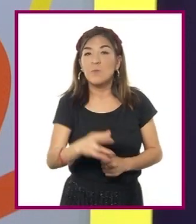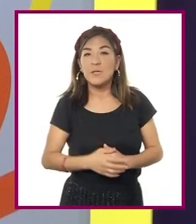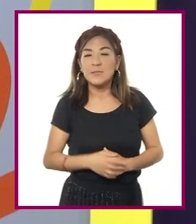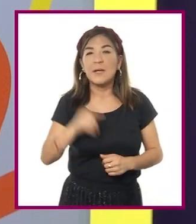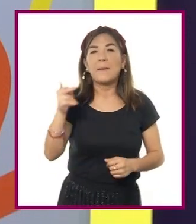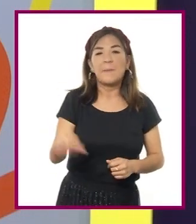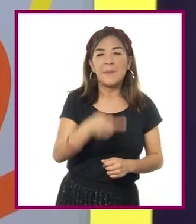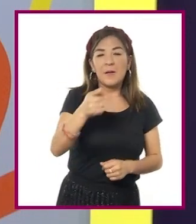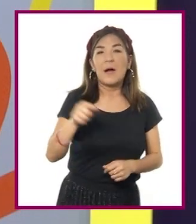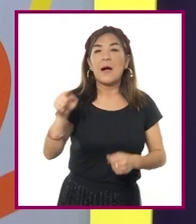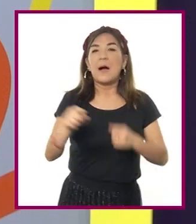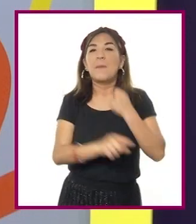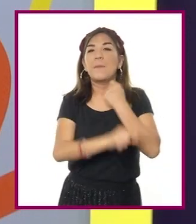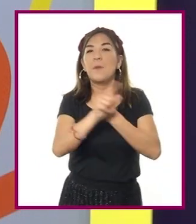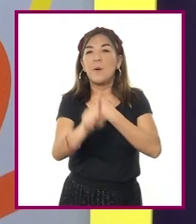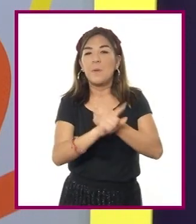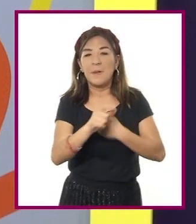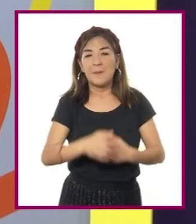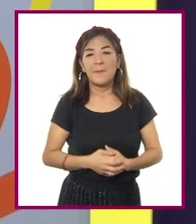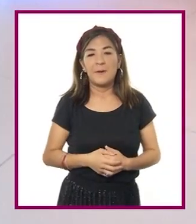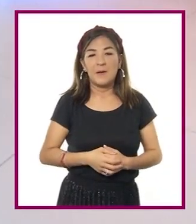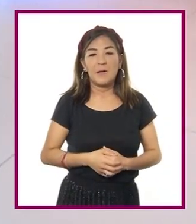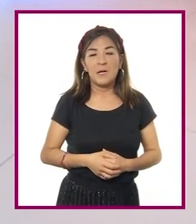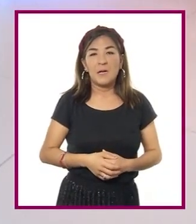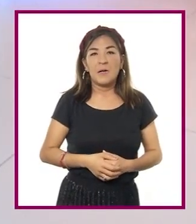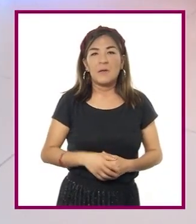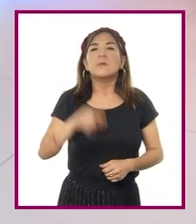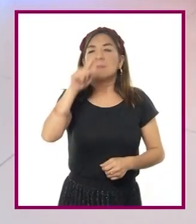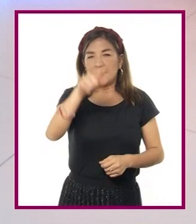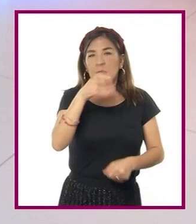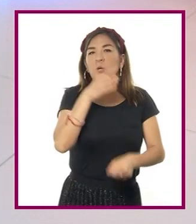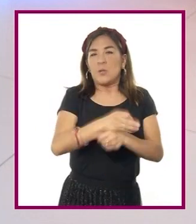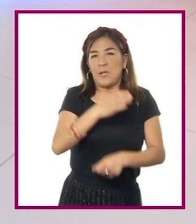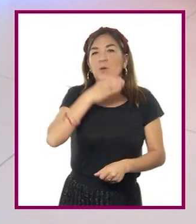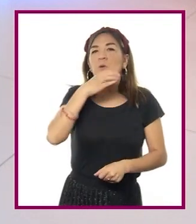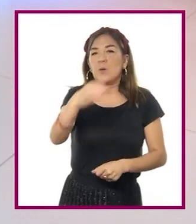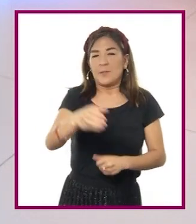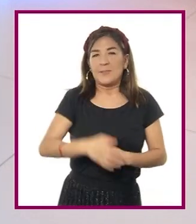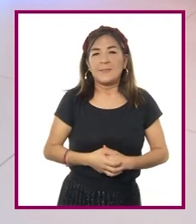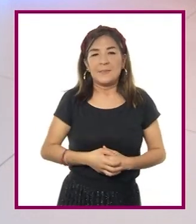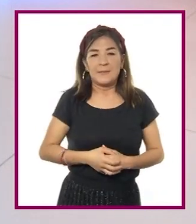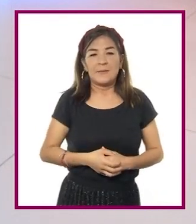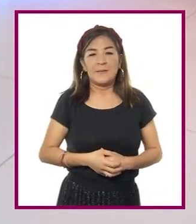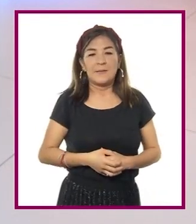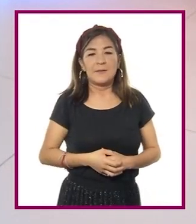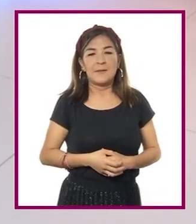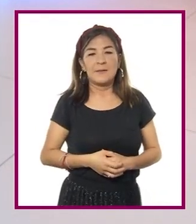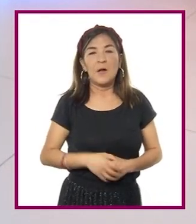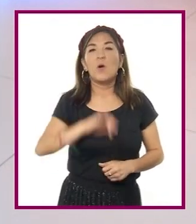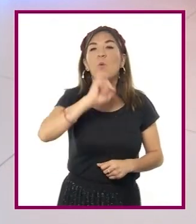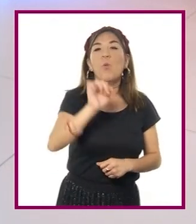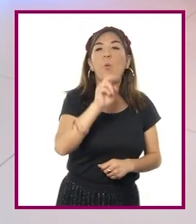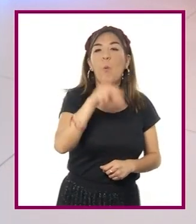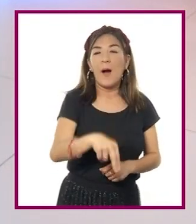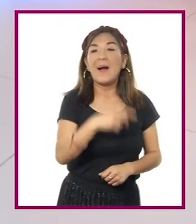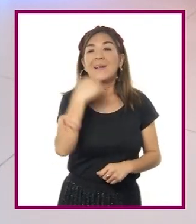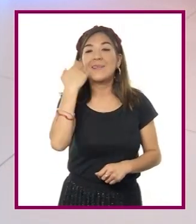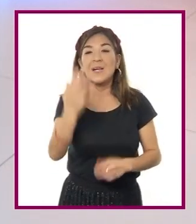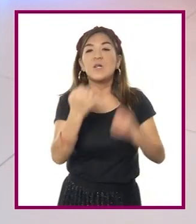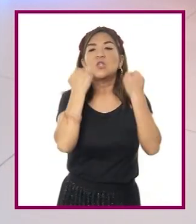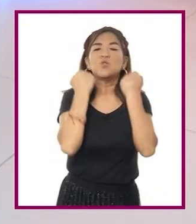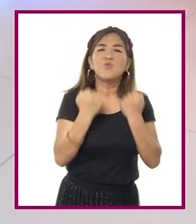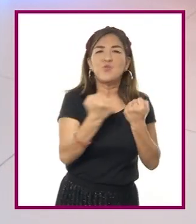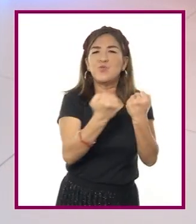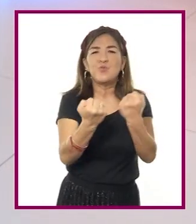la pregunta del problema. Así que contestemos. Si Juan quisiera realizar ese